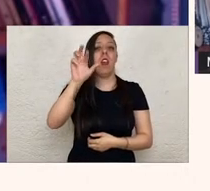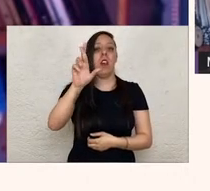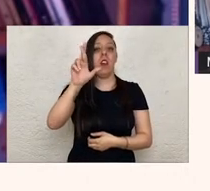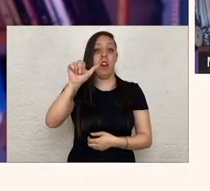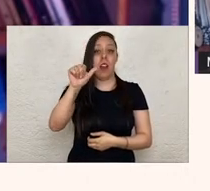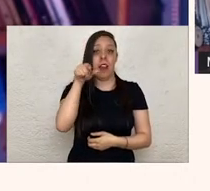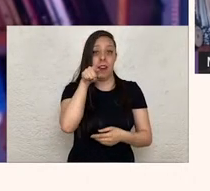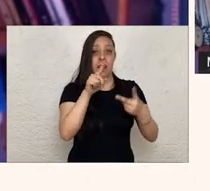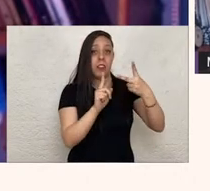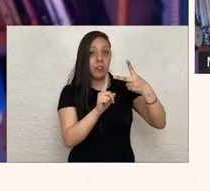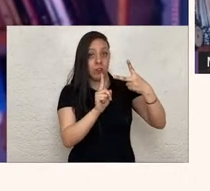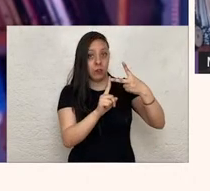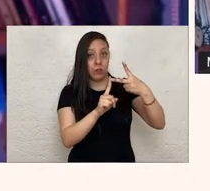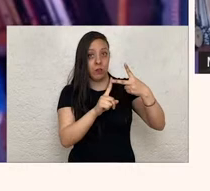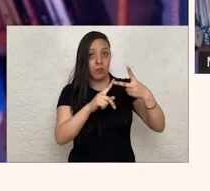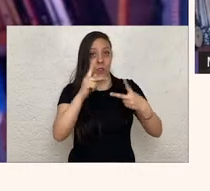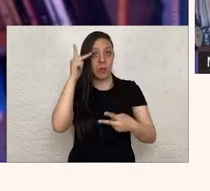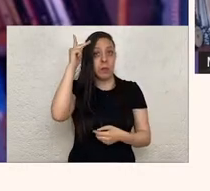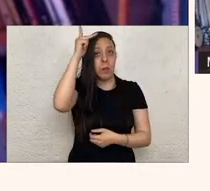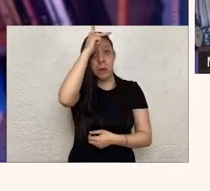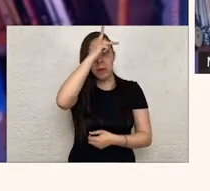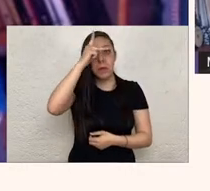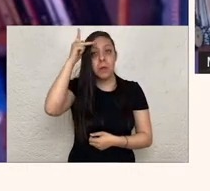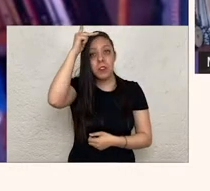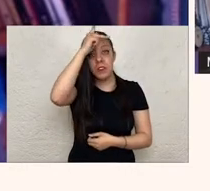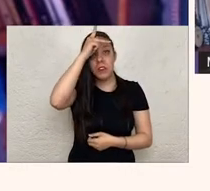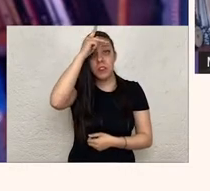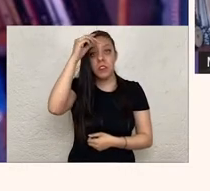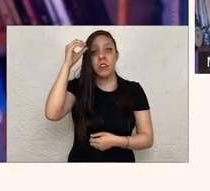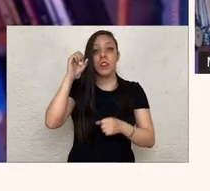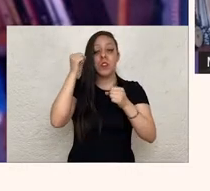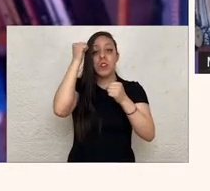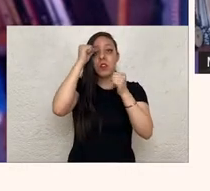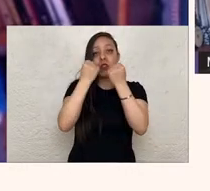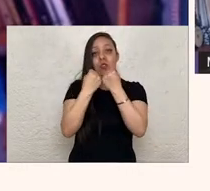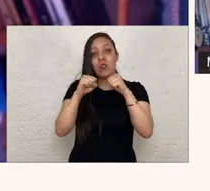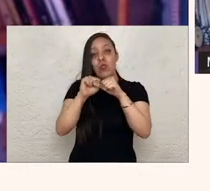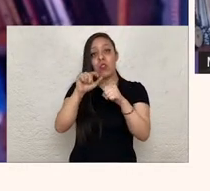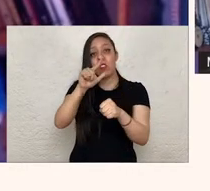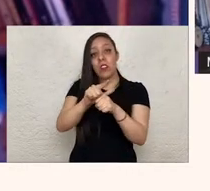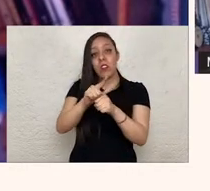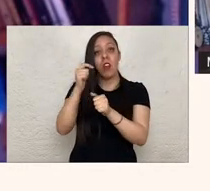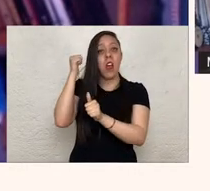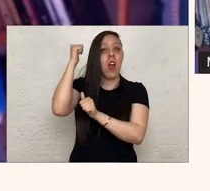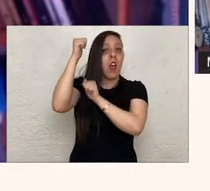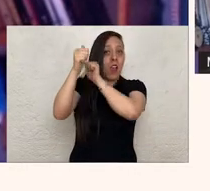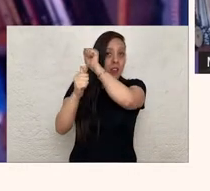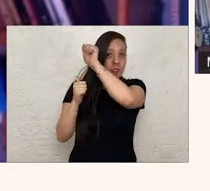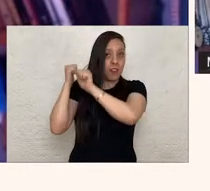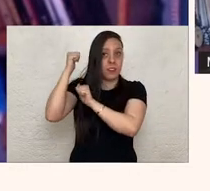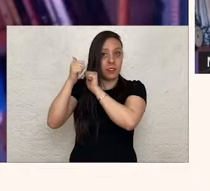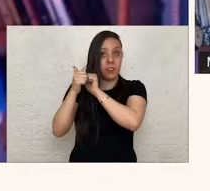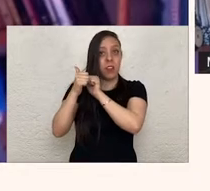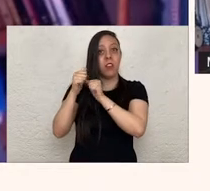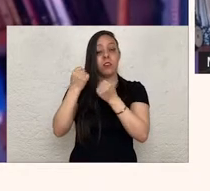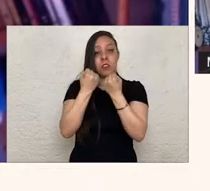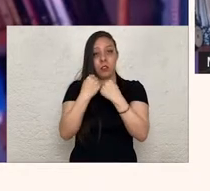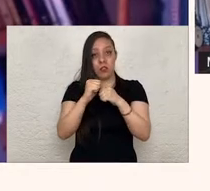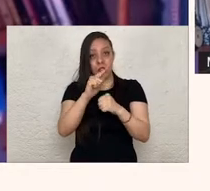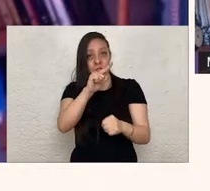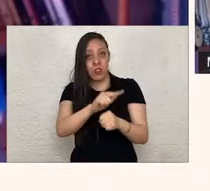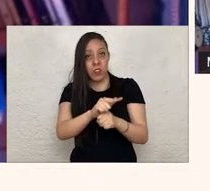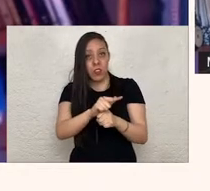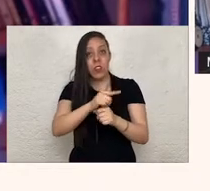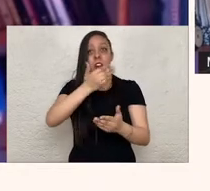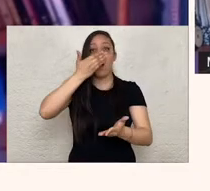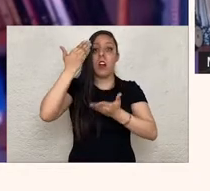es socióloga y antropóloga social, pertenece o trabaja en el Centro de Estudios Latinoamericanos de la Facultad de Ciencias Políticas y